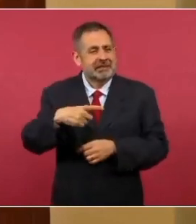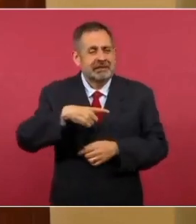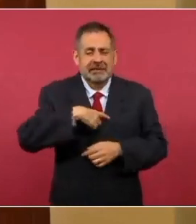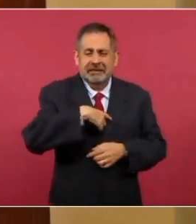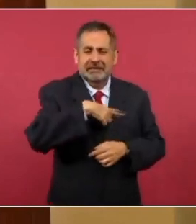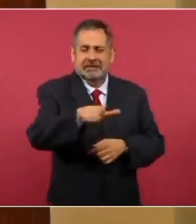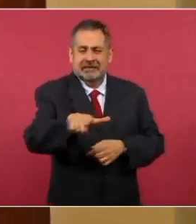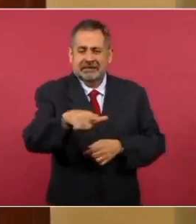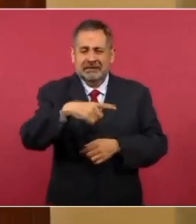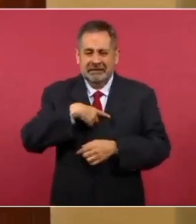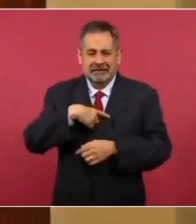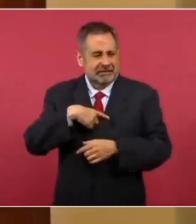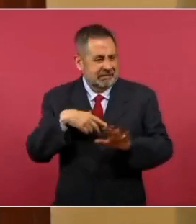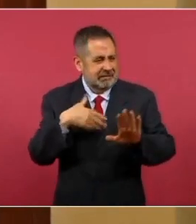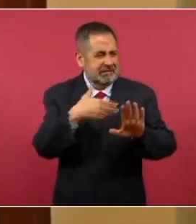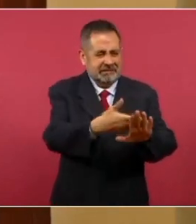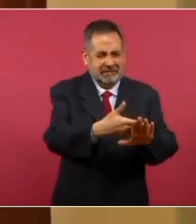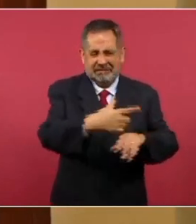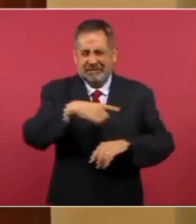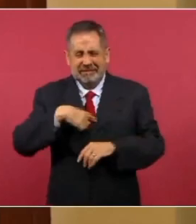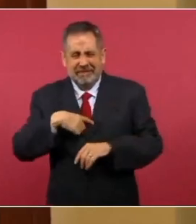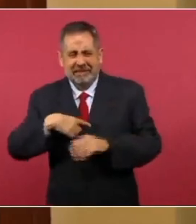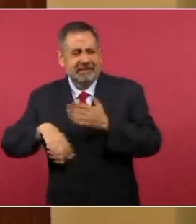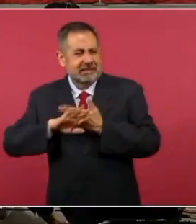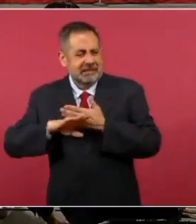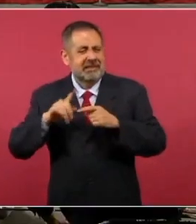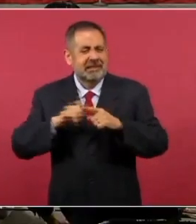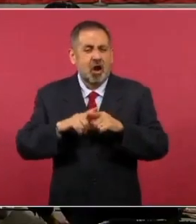karma o justicia divina.